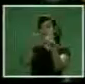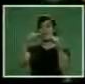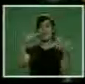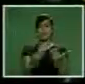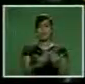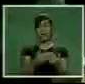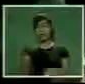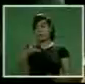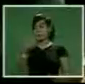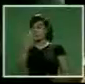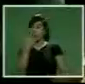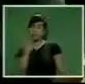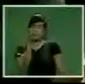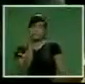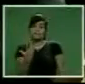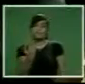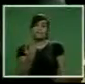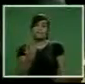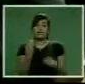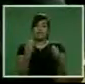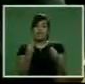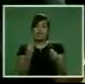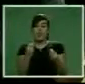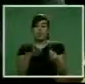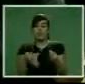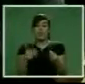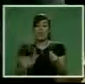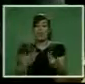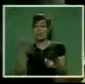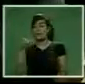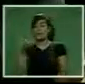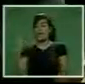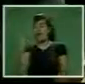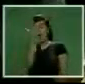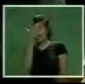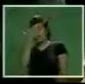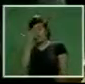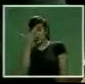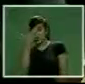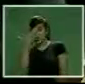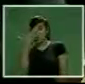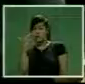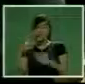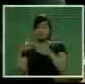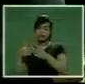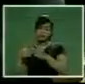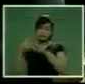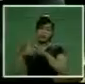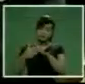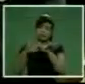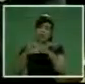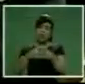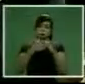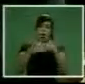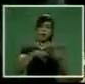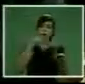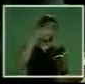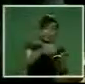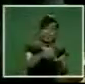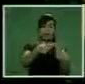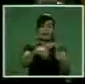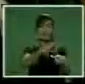los pobres les queda es cómo cruzan un océano los africanos para llegar a algún sitio, los latinoamericanos para ir a